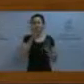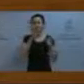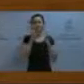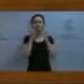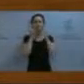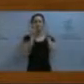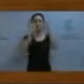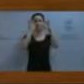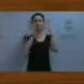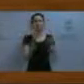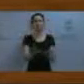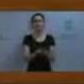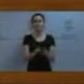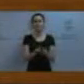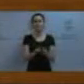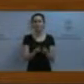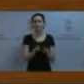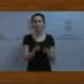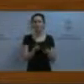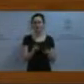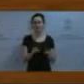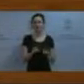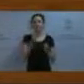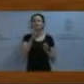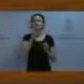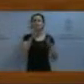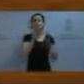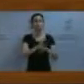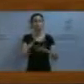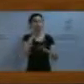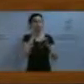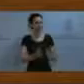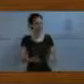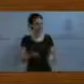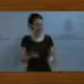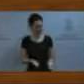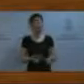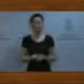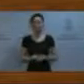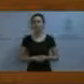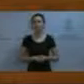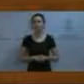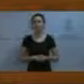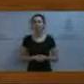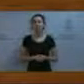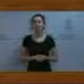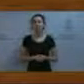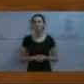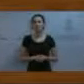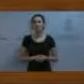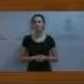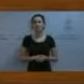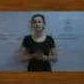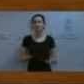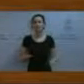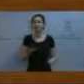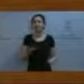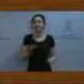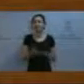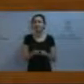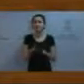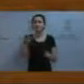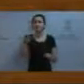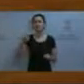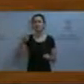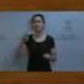que tenga hoy un compromiso ineludible la señora consejera para no venir, porque yo creo que es de broma. Mire, SOGEPSA, que